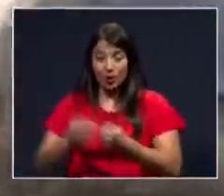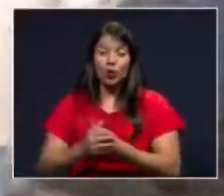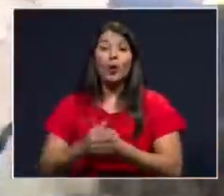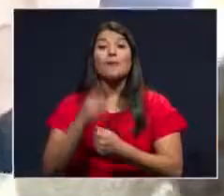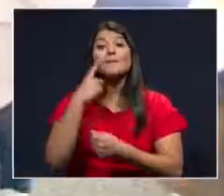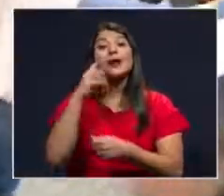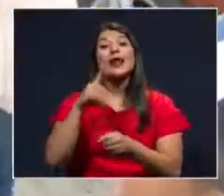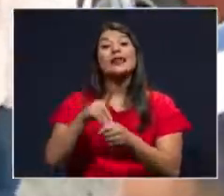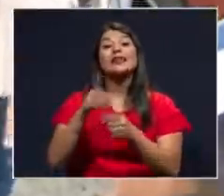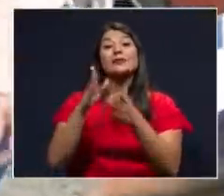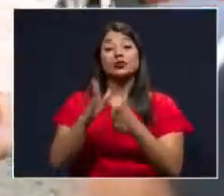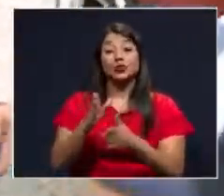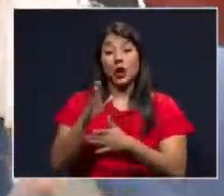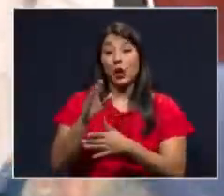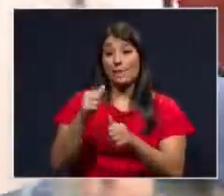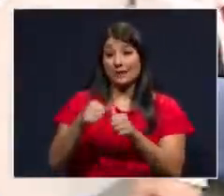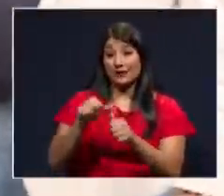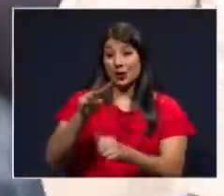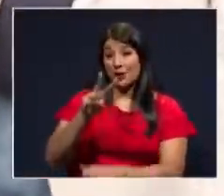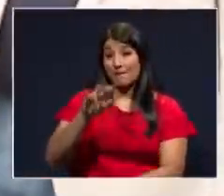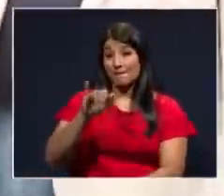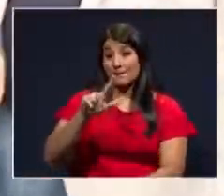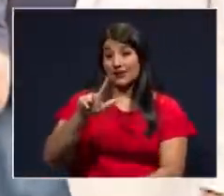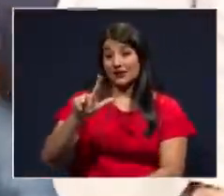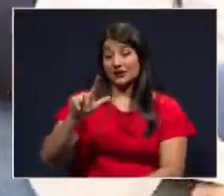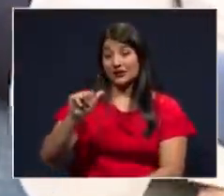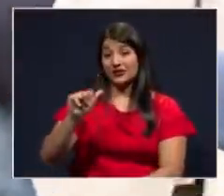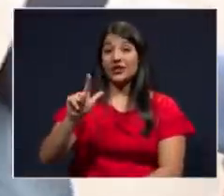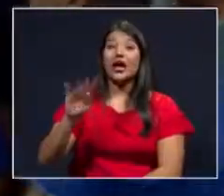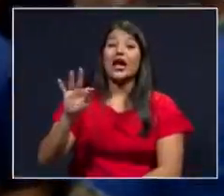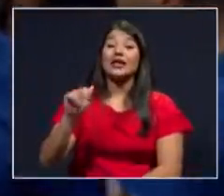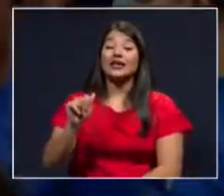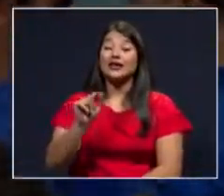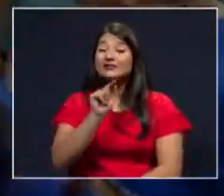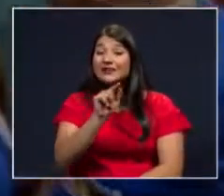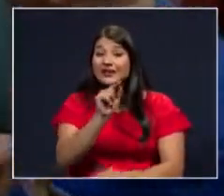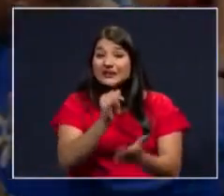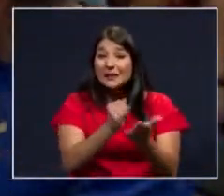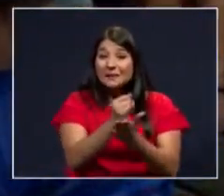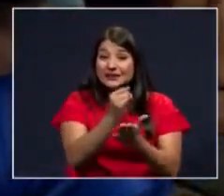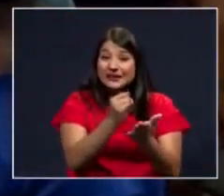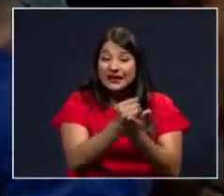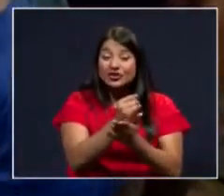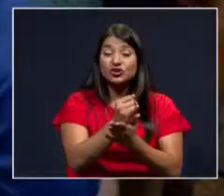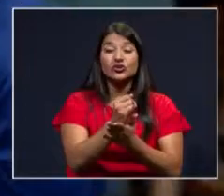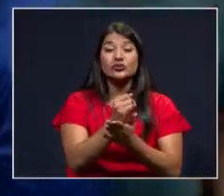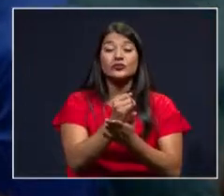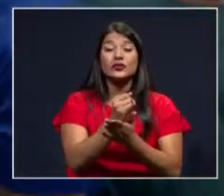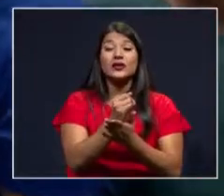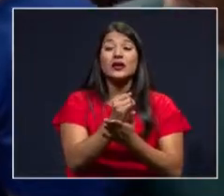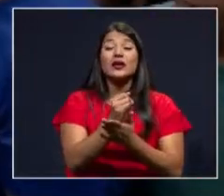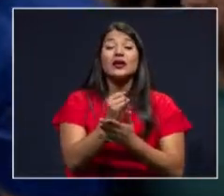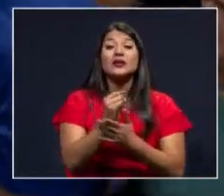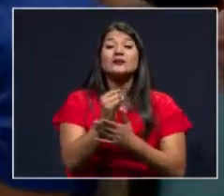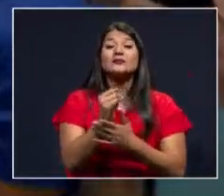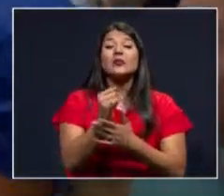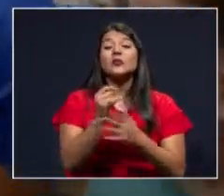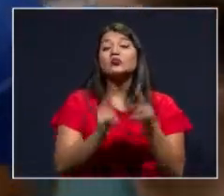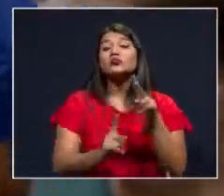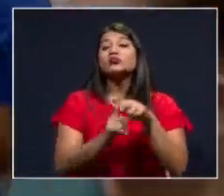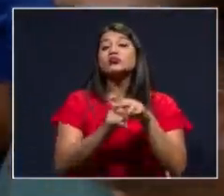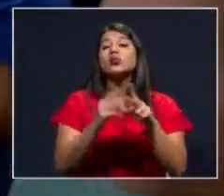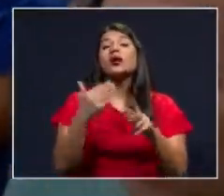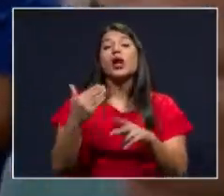esa investigación impulsada por diputados cercanos al ex candidato presidencial Fabricio Alvarado precisamente surge cuando